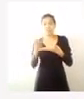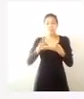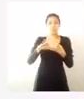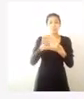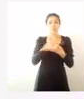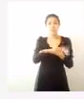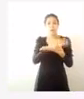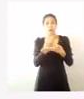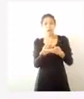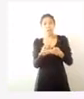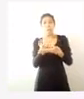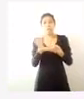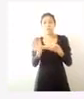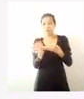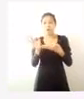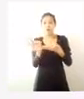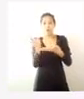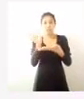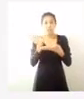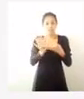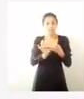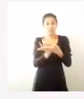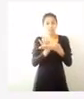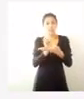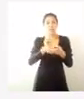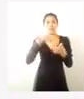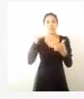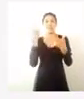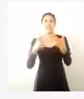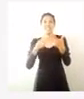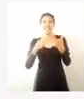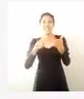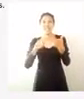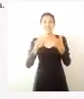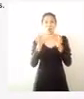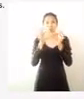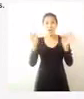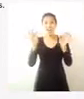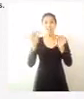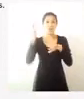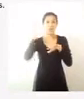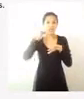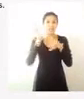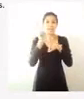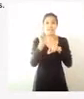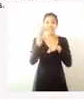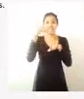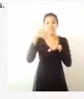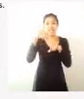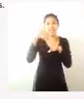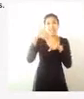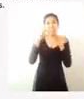la doble capa de tela a lo largo de los lados cortos y cose hacia abajo. Paso 3. Pasa un elástico fino de 16